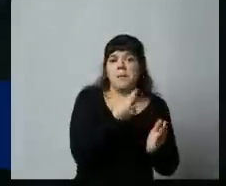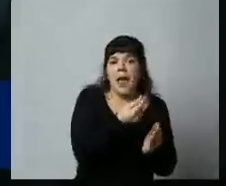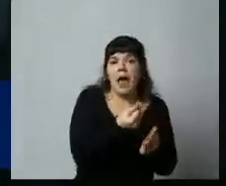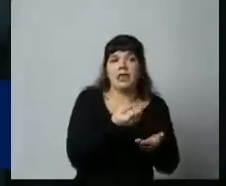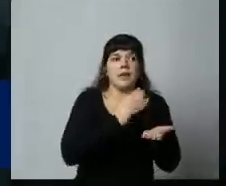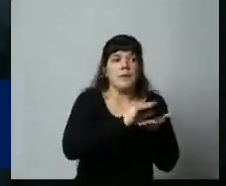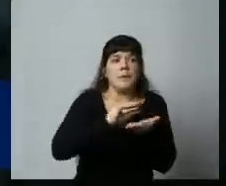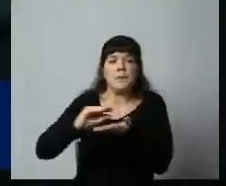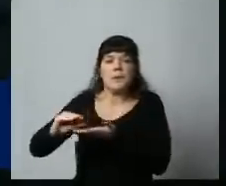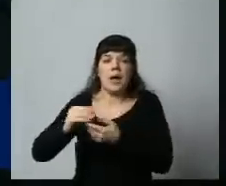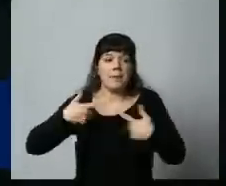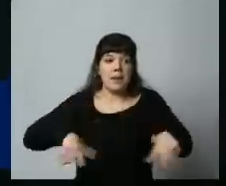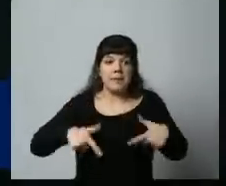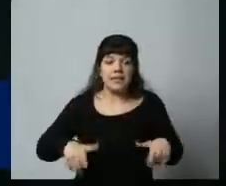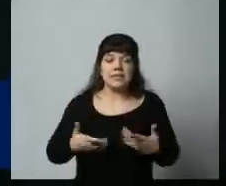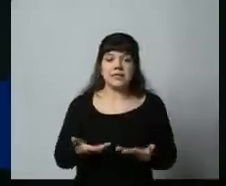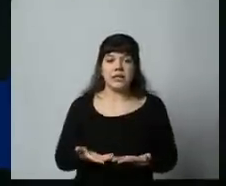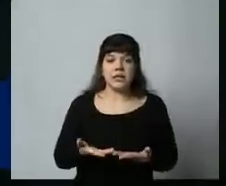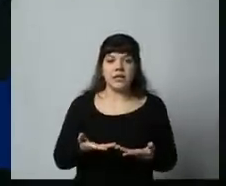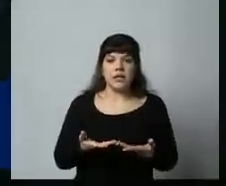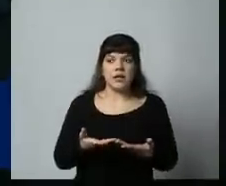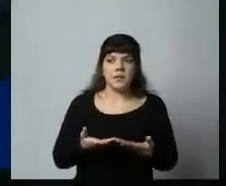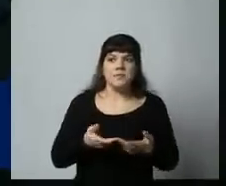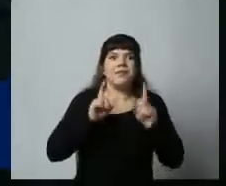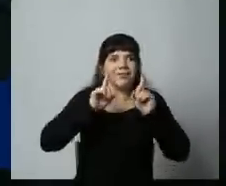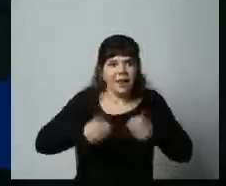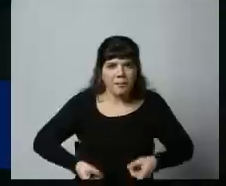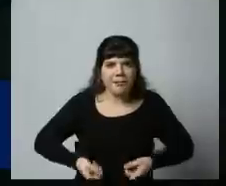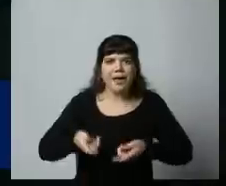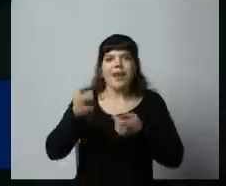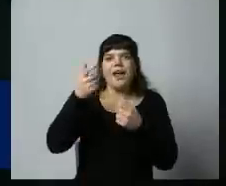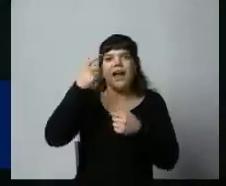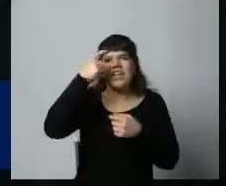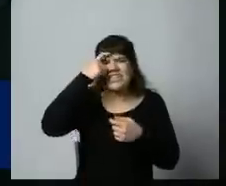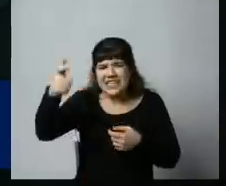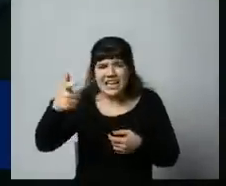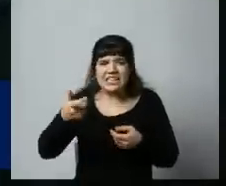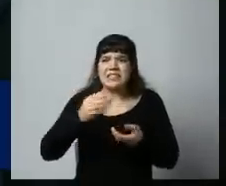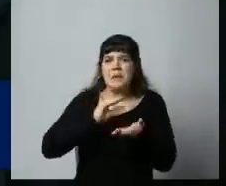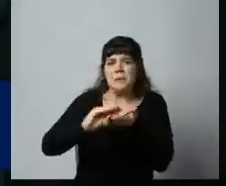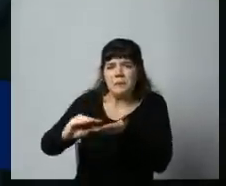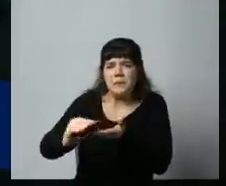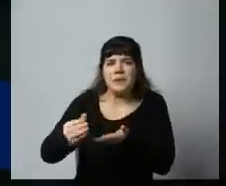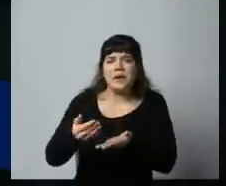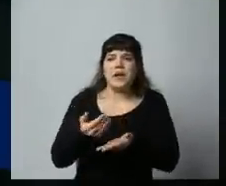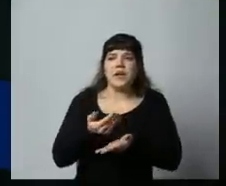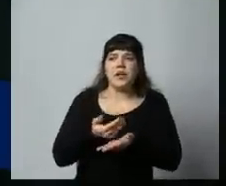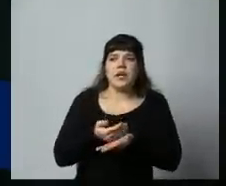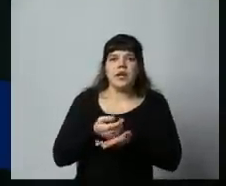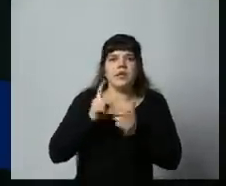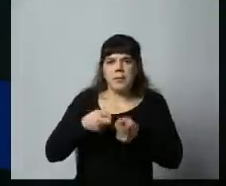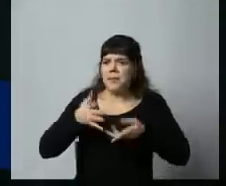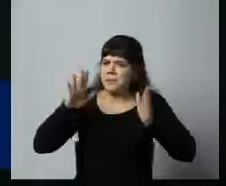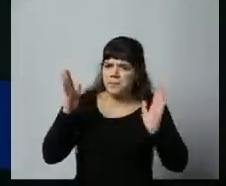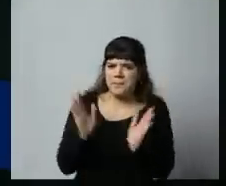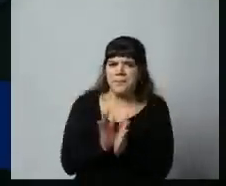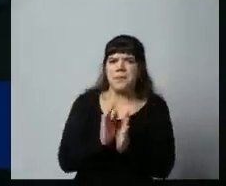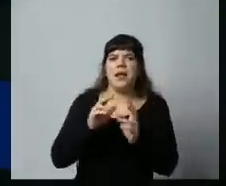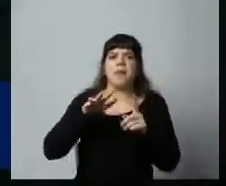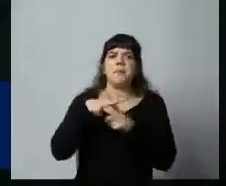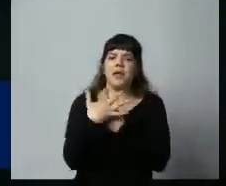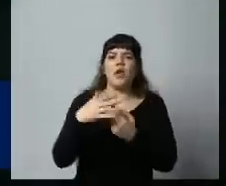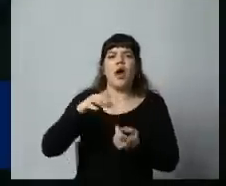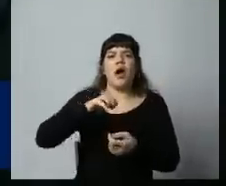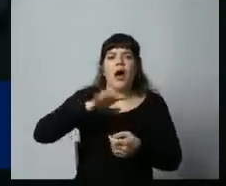de todos los ministerios una agenda de recortes a la ciencia una agenda de de de recortes al medio ambiente una